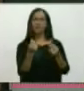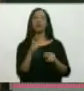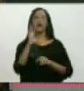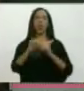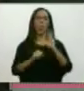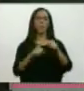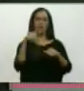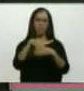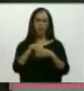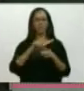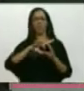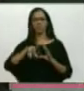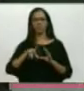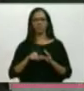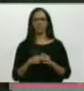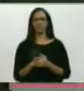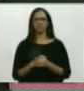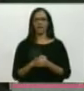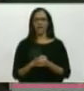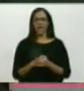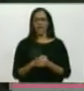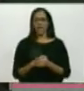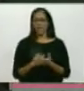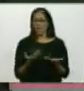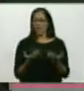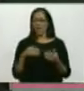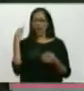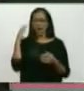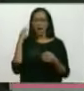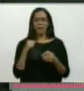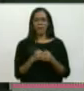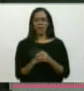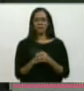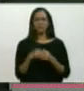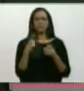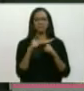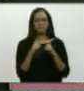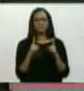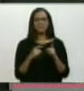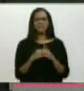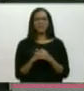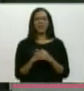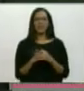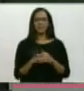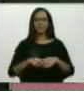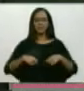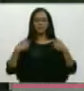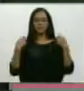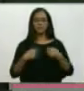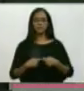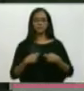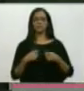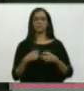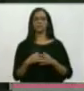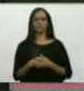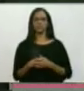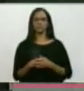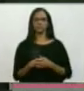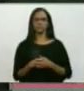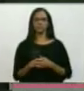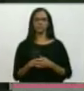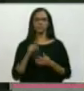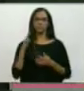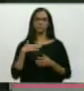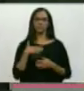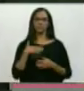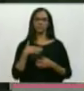por la corrupción en la costa caribe colombiana, etcétera, etcétera. Pero es la apuesta del uribismo. Y por eso ellos andan